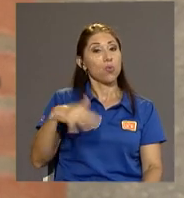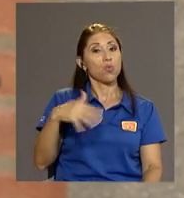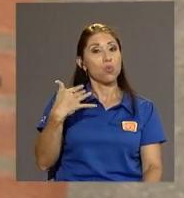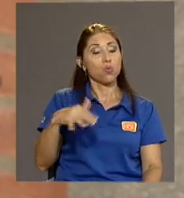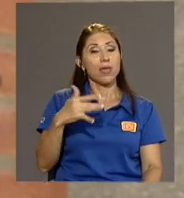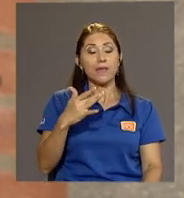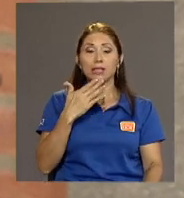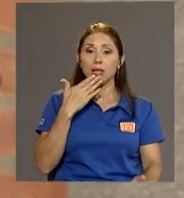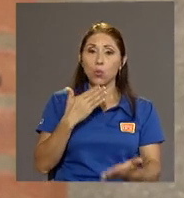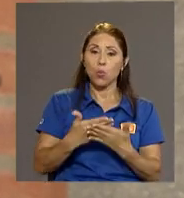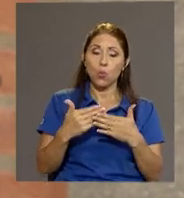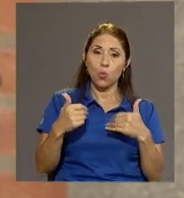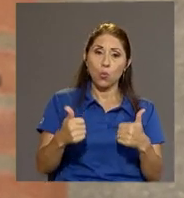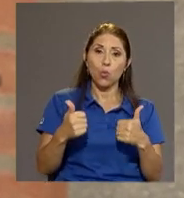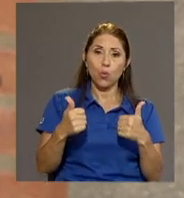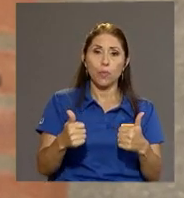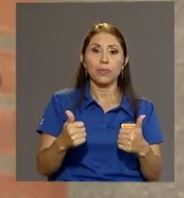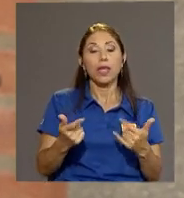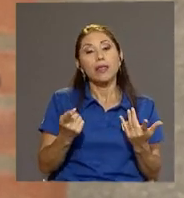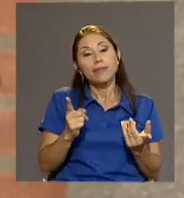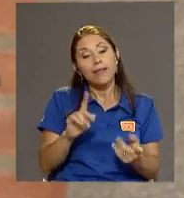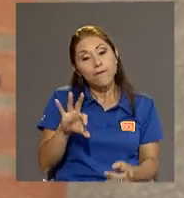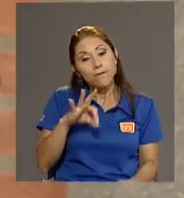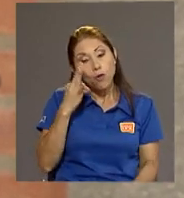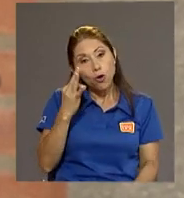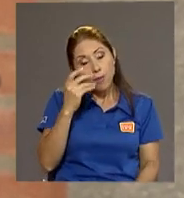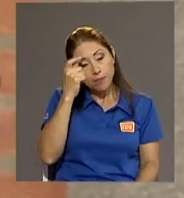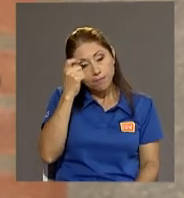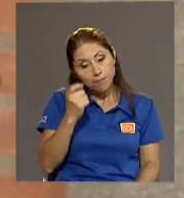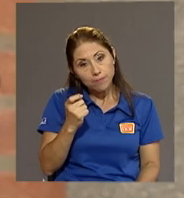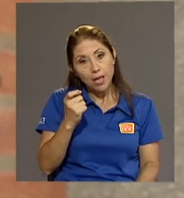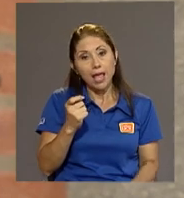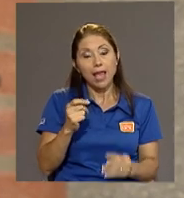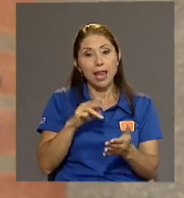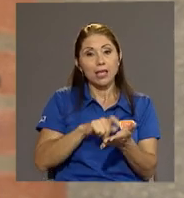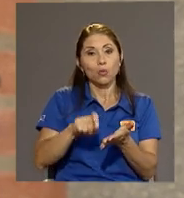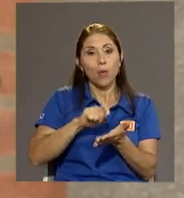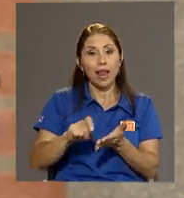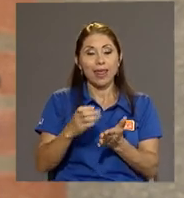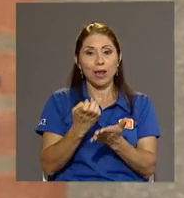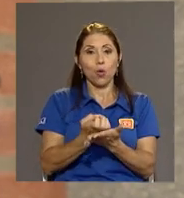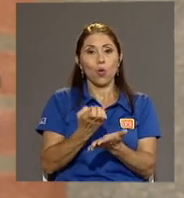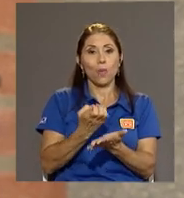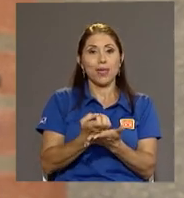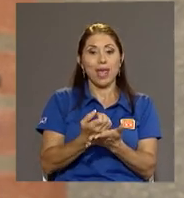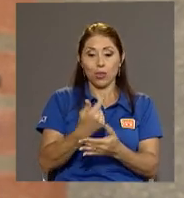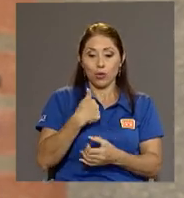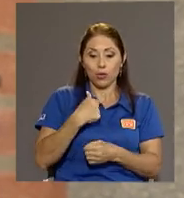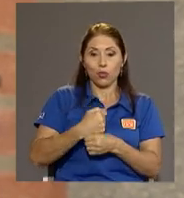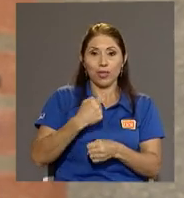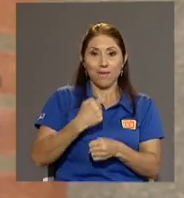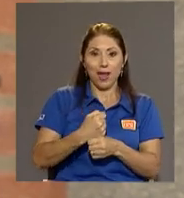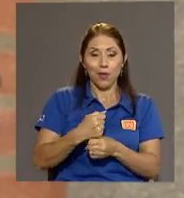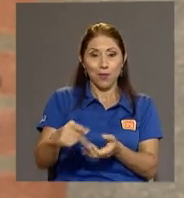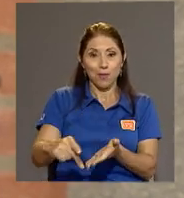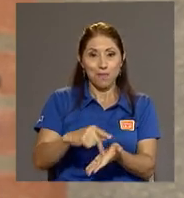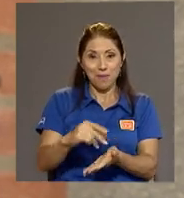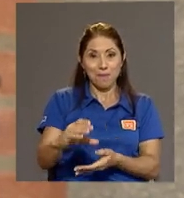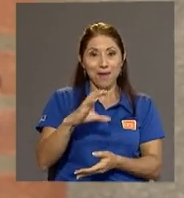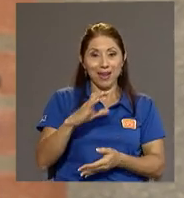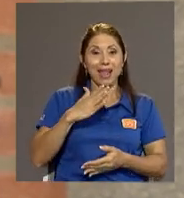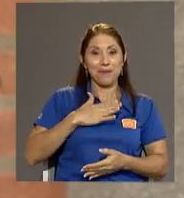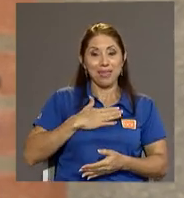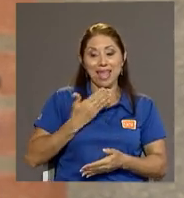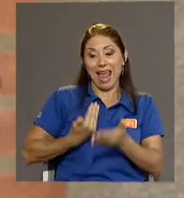Modestamente, en la Escuela de Economía, donde me pagan a mí y donde básicamente trabajo, acabamos de retomar el tema de